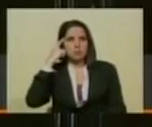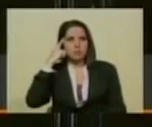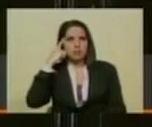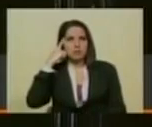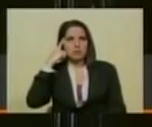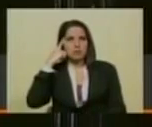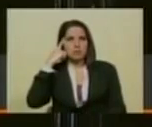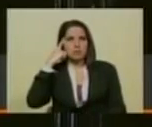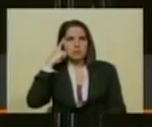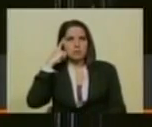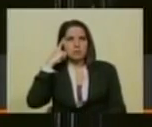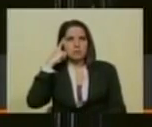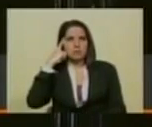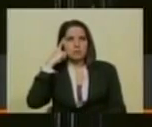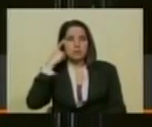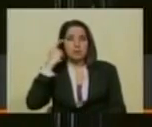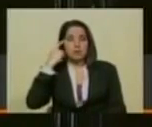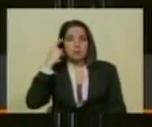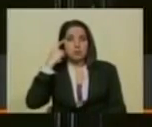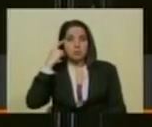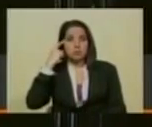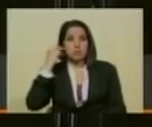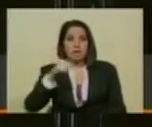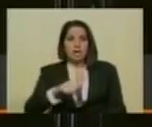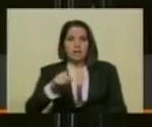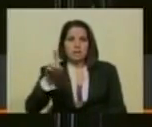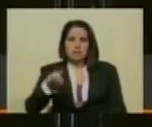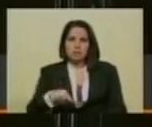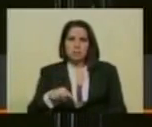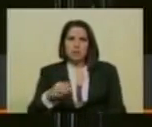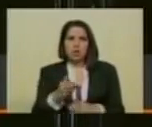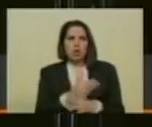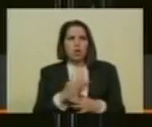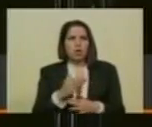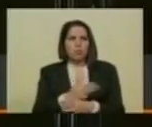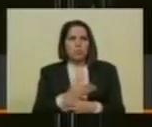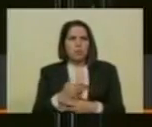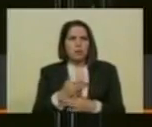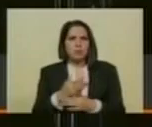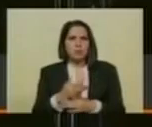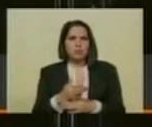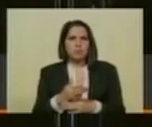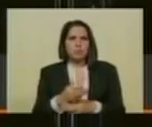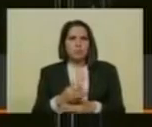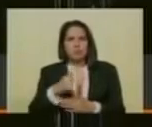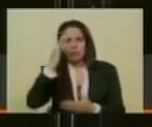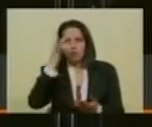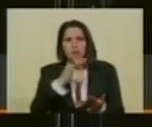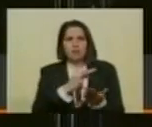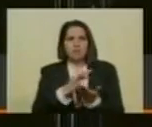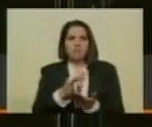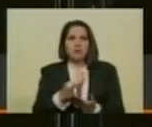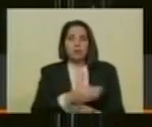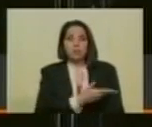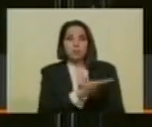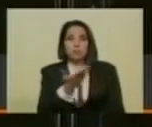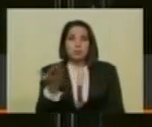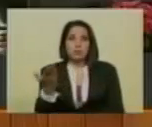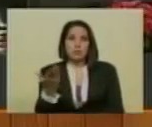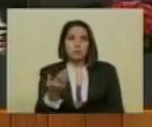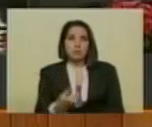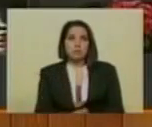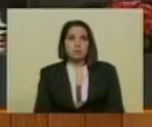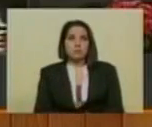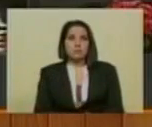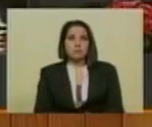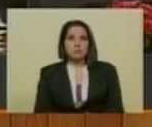hombre profundamente creyente, yo sé que aquí también comparto esa fuerza de fe con todos ustedes.